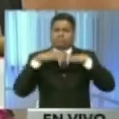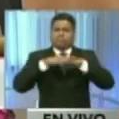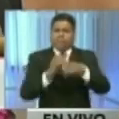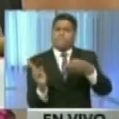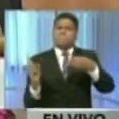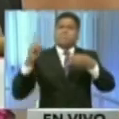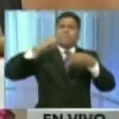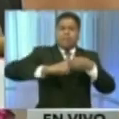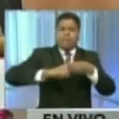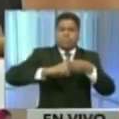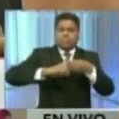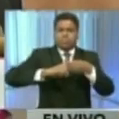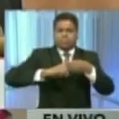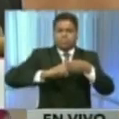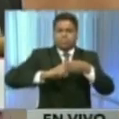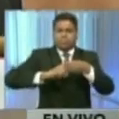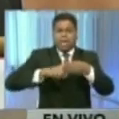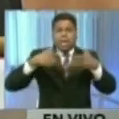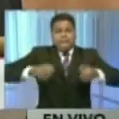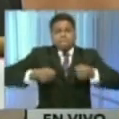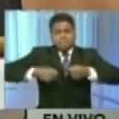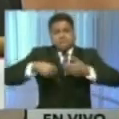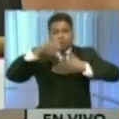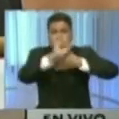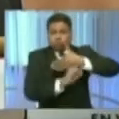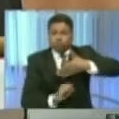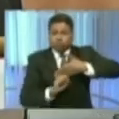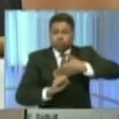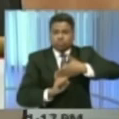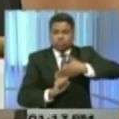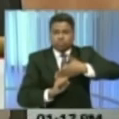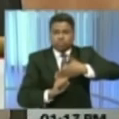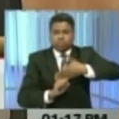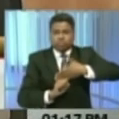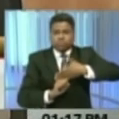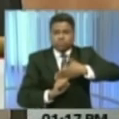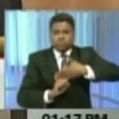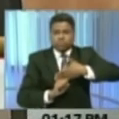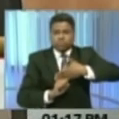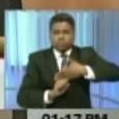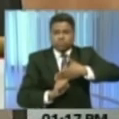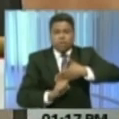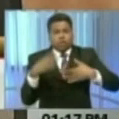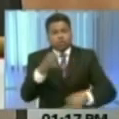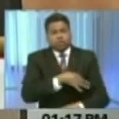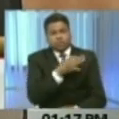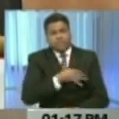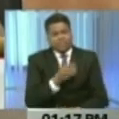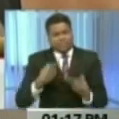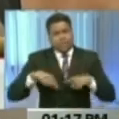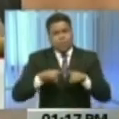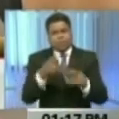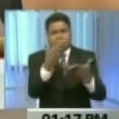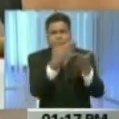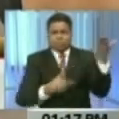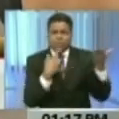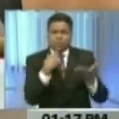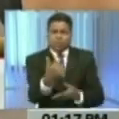social. La realidad, como lo dijo también el informe de la CEPAL de este año, es